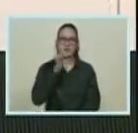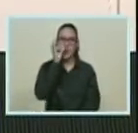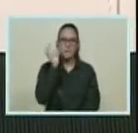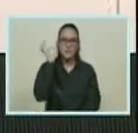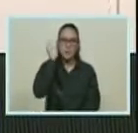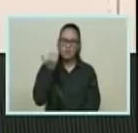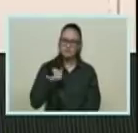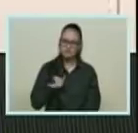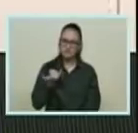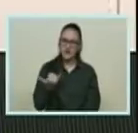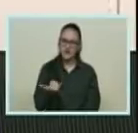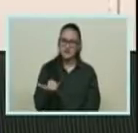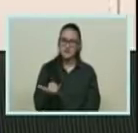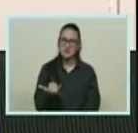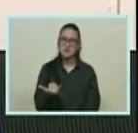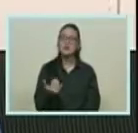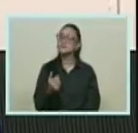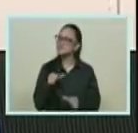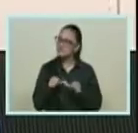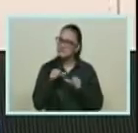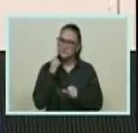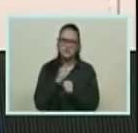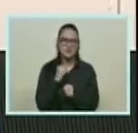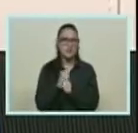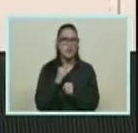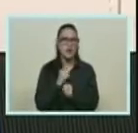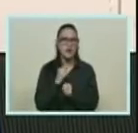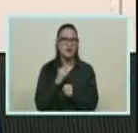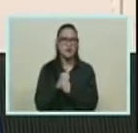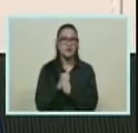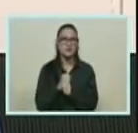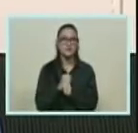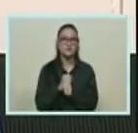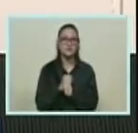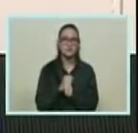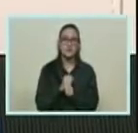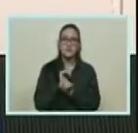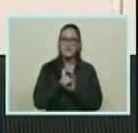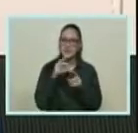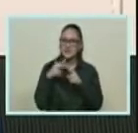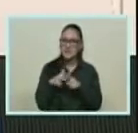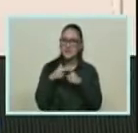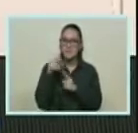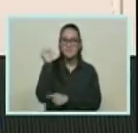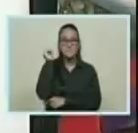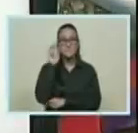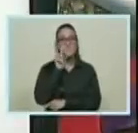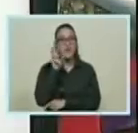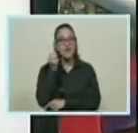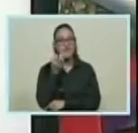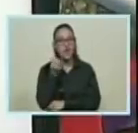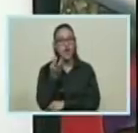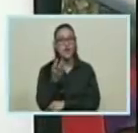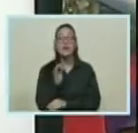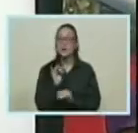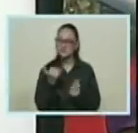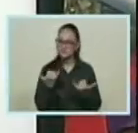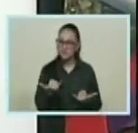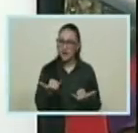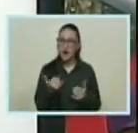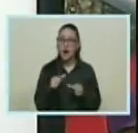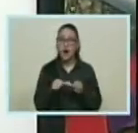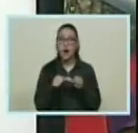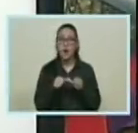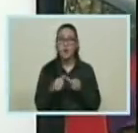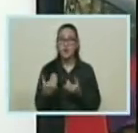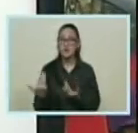del estado Miranda, nos encontramos trabajando. Una vez salimos de ese taller con usted en Miraflores, nos organizamos. Nosotros decidimos,